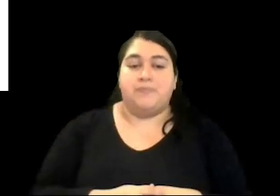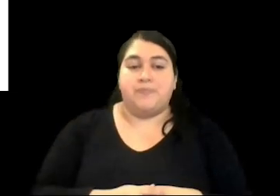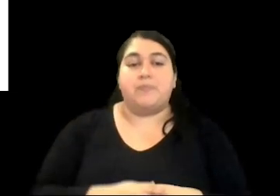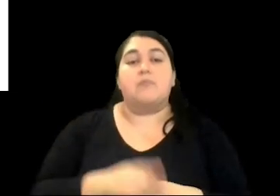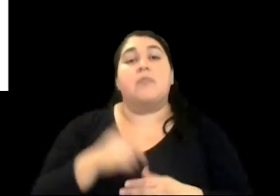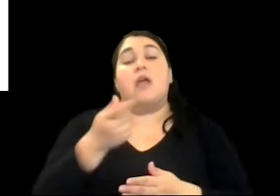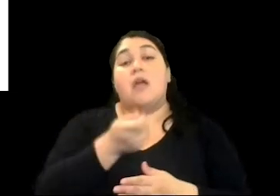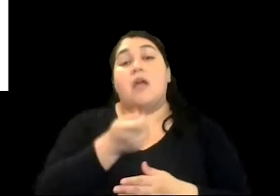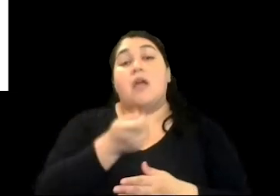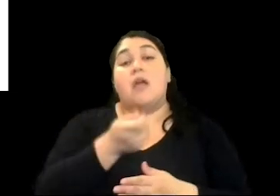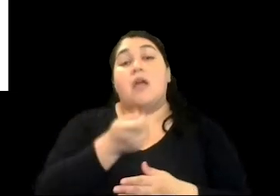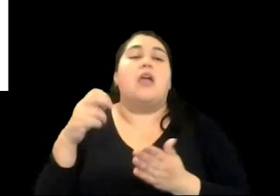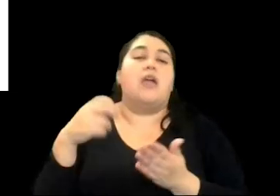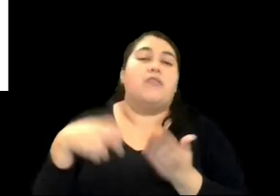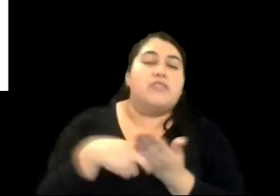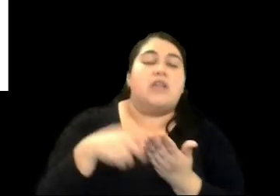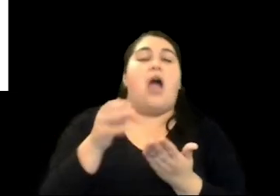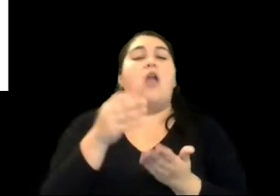ejecución fiscal.